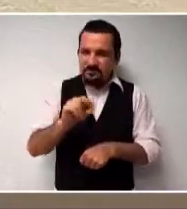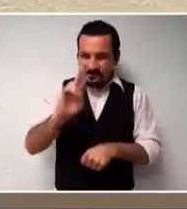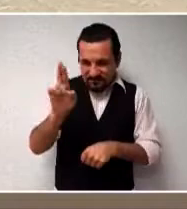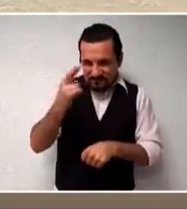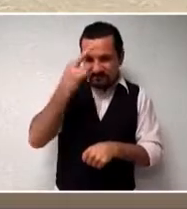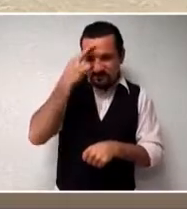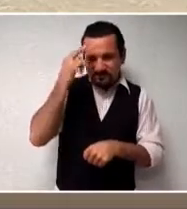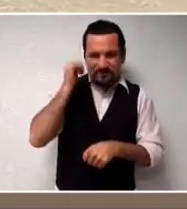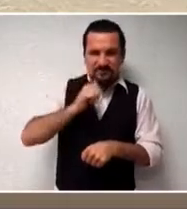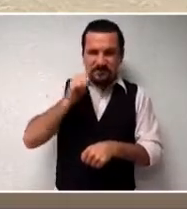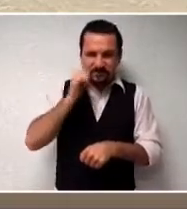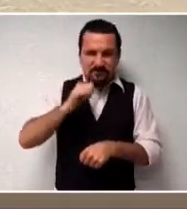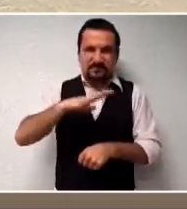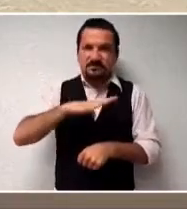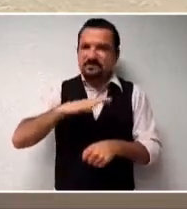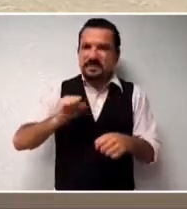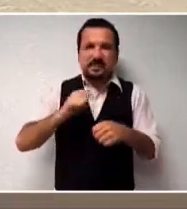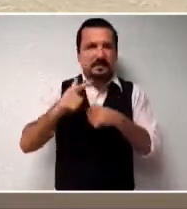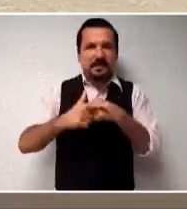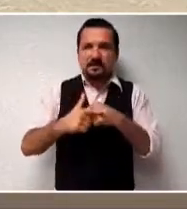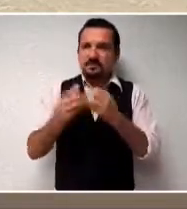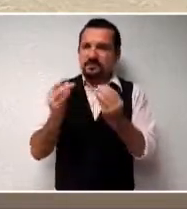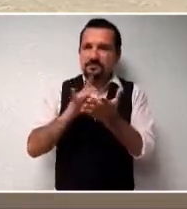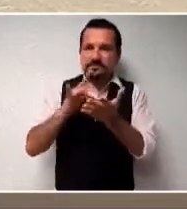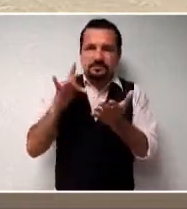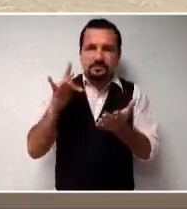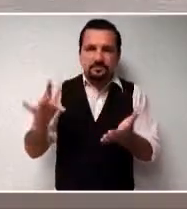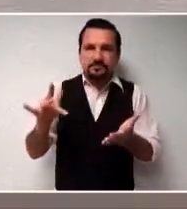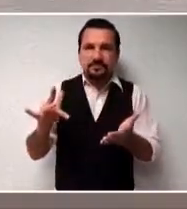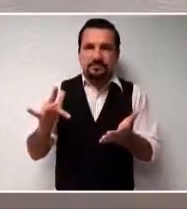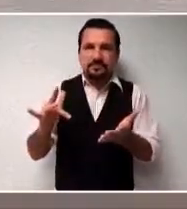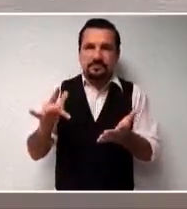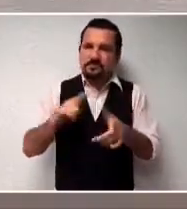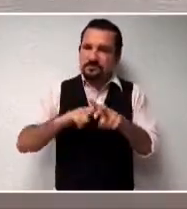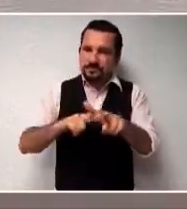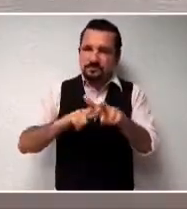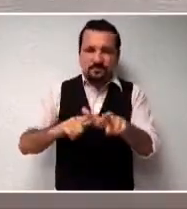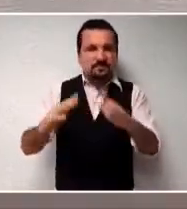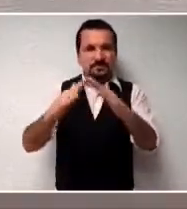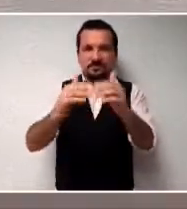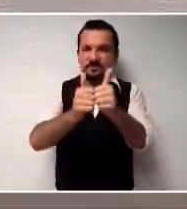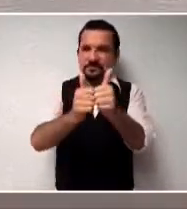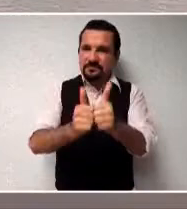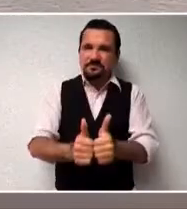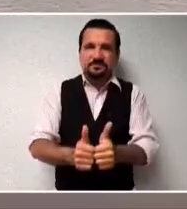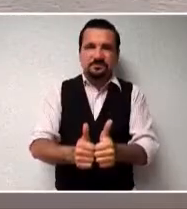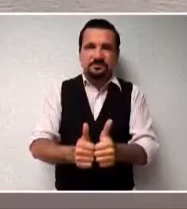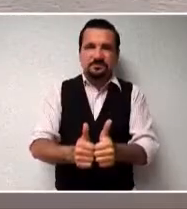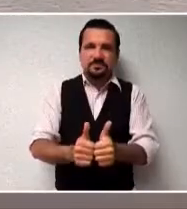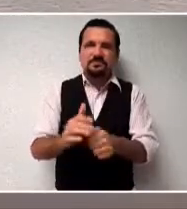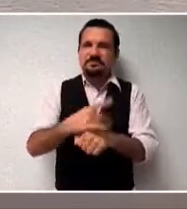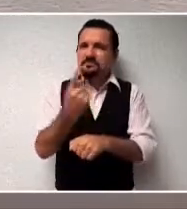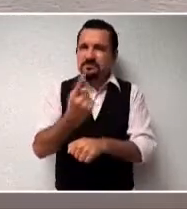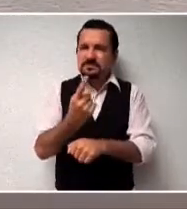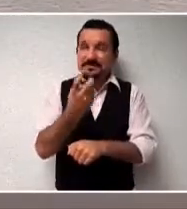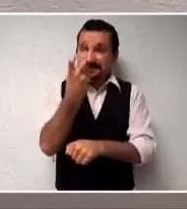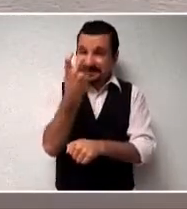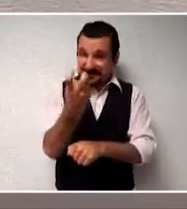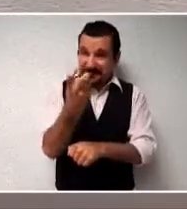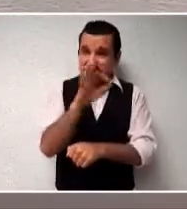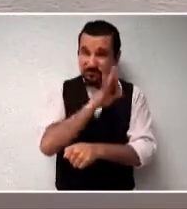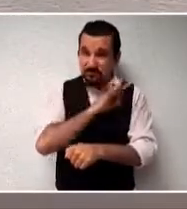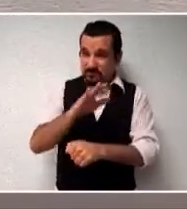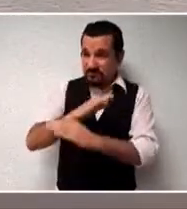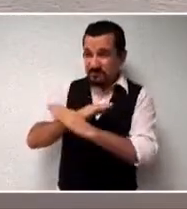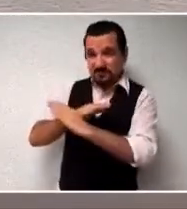tenemos algo de que agradecer sigamos quedándonos en casa porque es el arma que tenemos